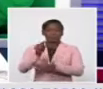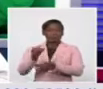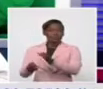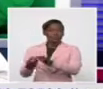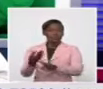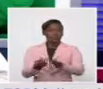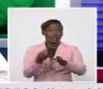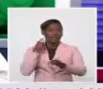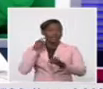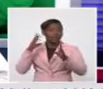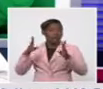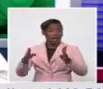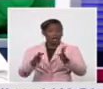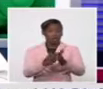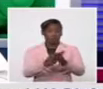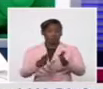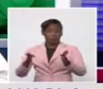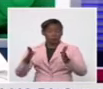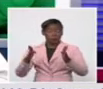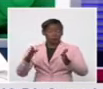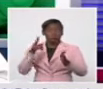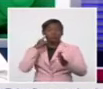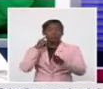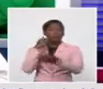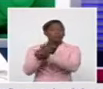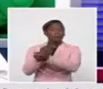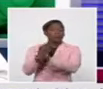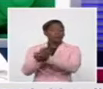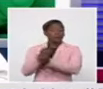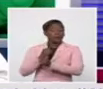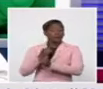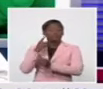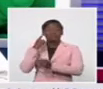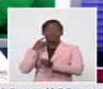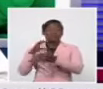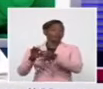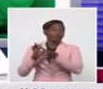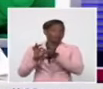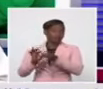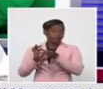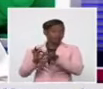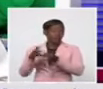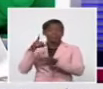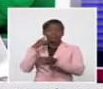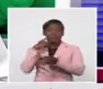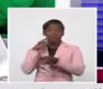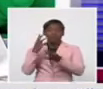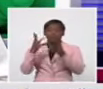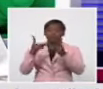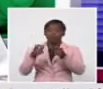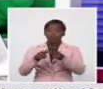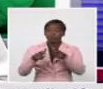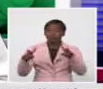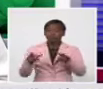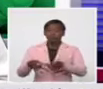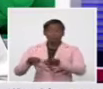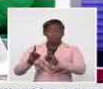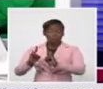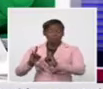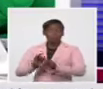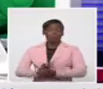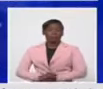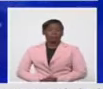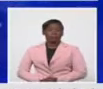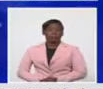año, pues el riesgo de tener más graves, más críticos y más fallecidos, pues siempre está presente. Hasta aquí